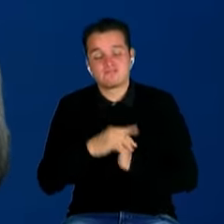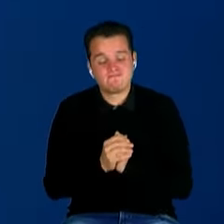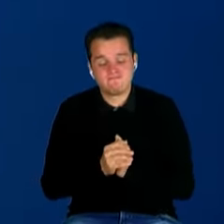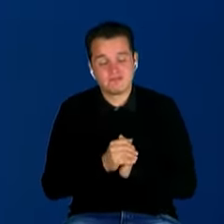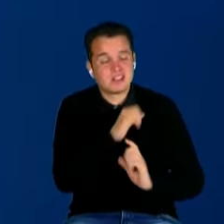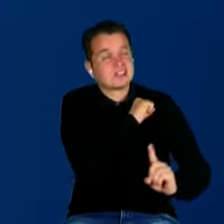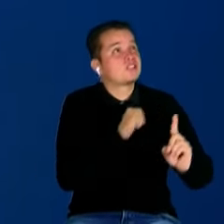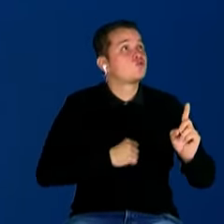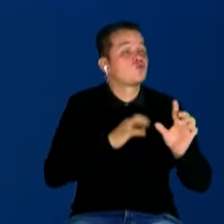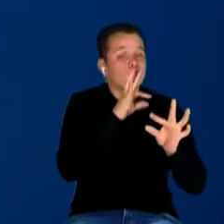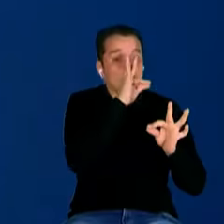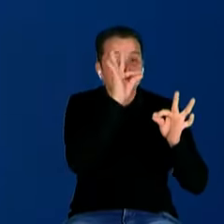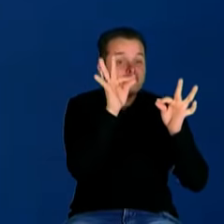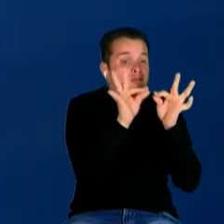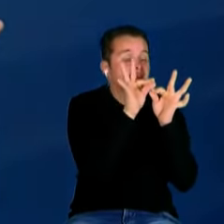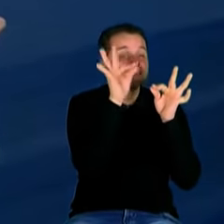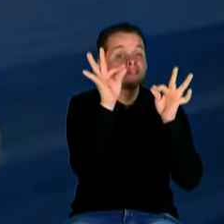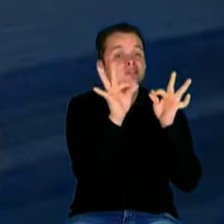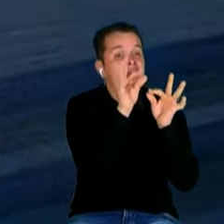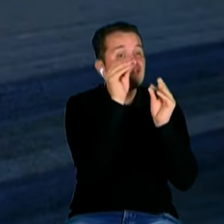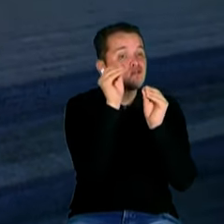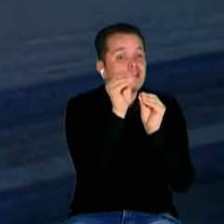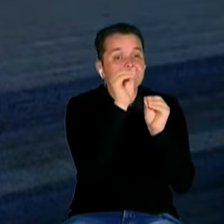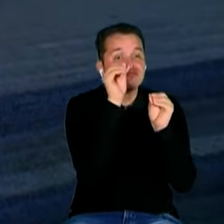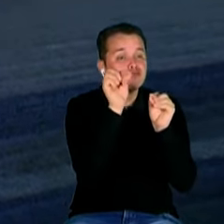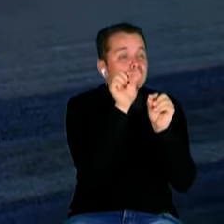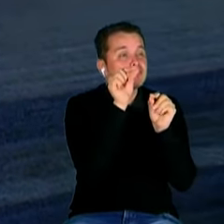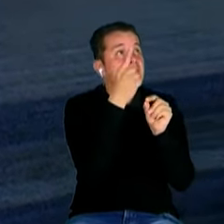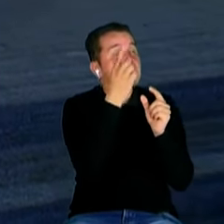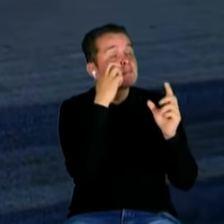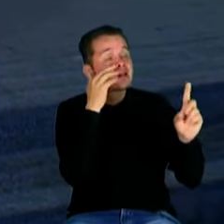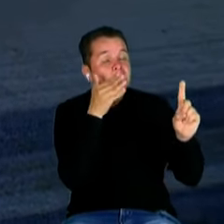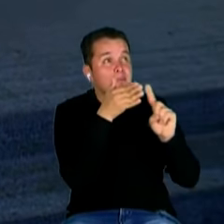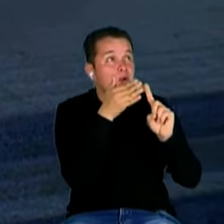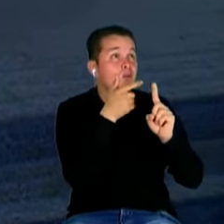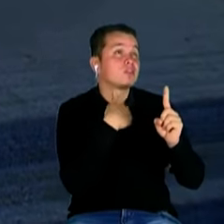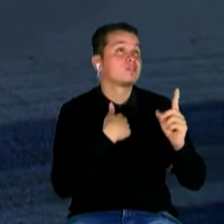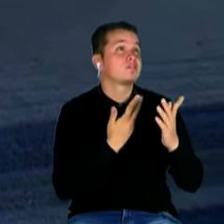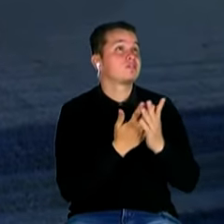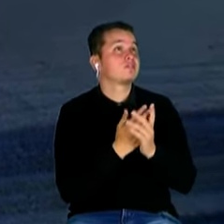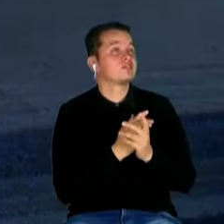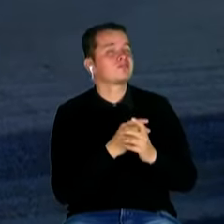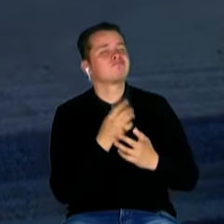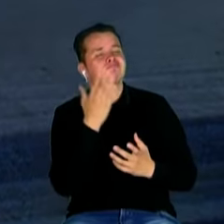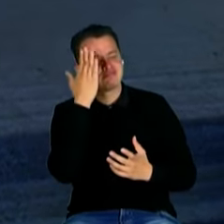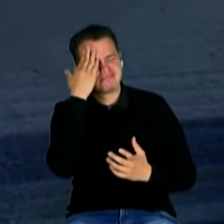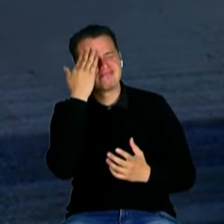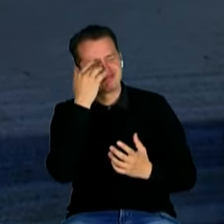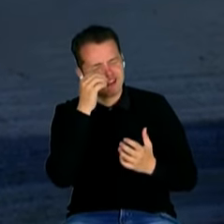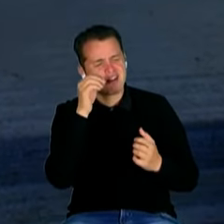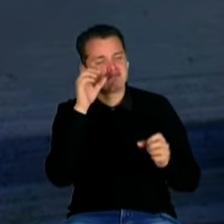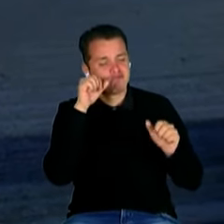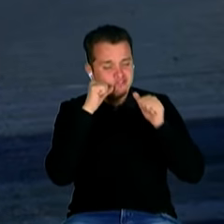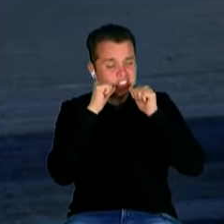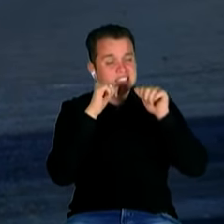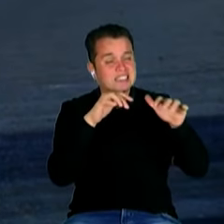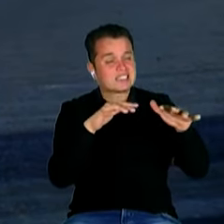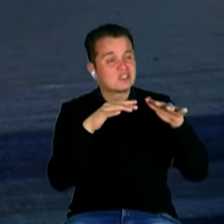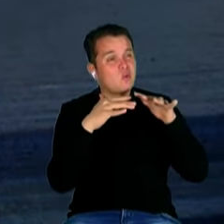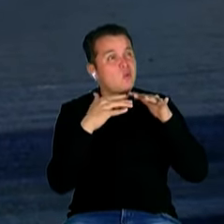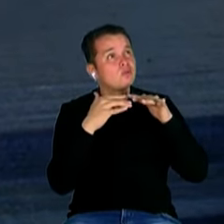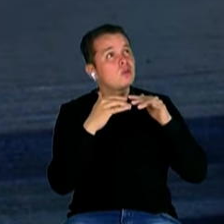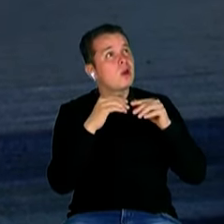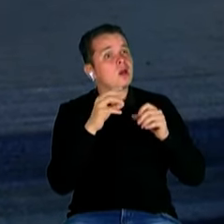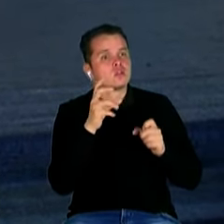Señor, tus detalles me enamoran. Yo quiero este año obedecerte. Sí sé que en la obediencia hay bendición, pero no